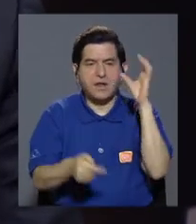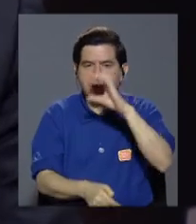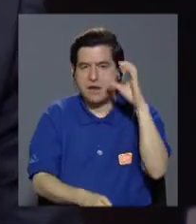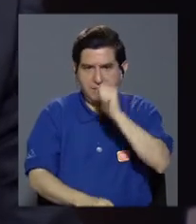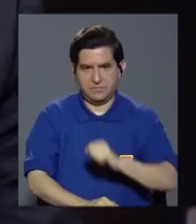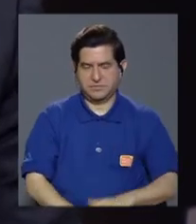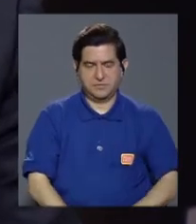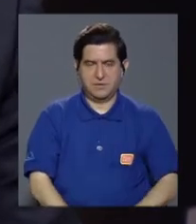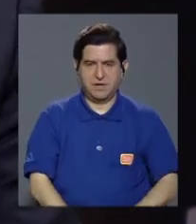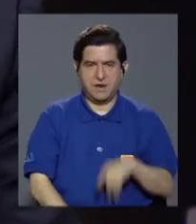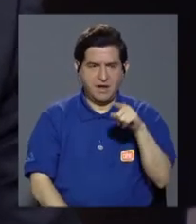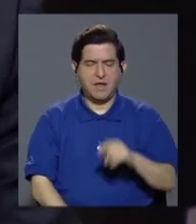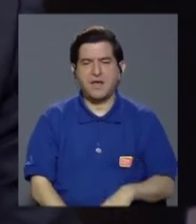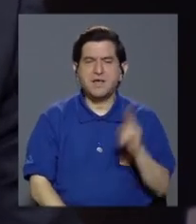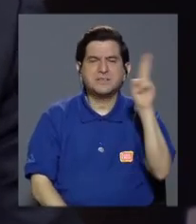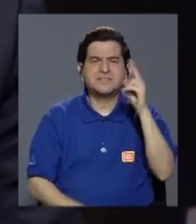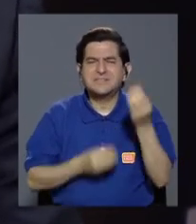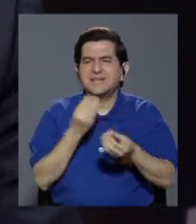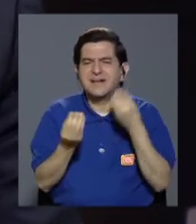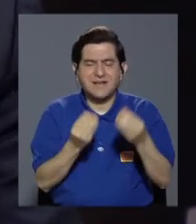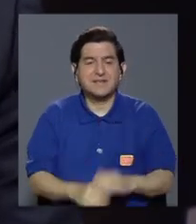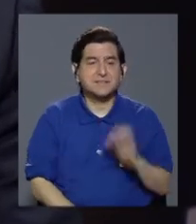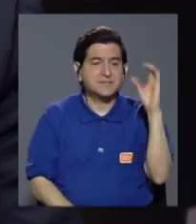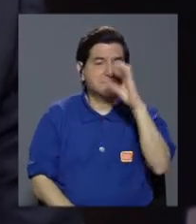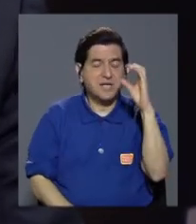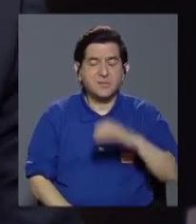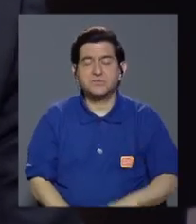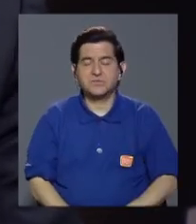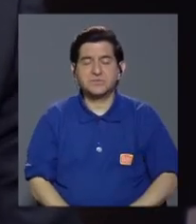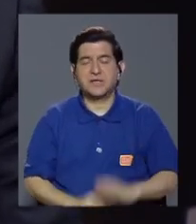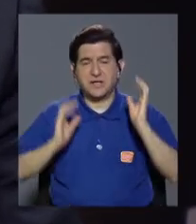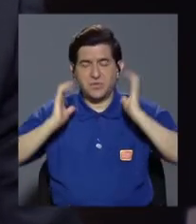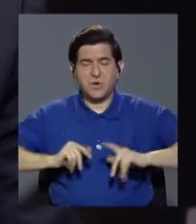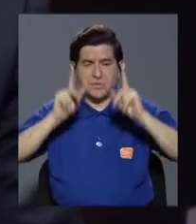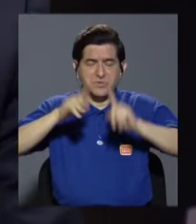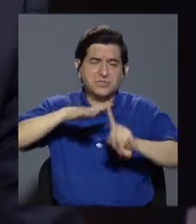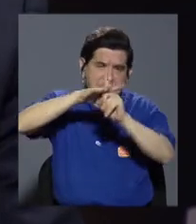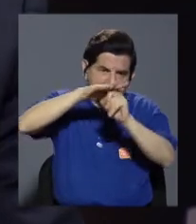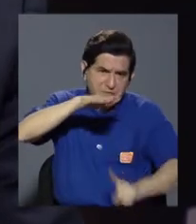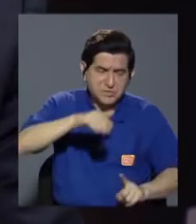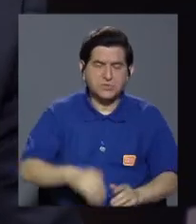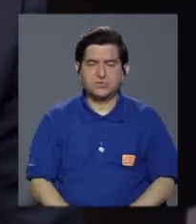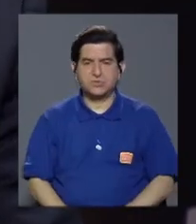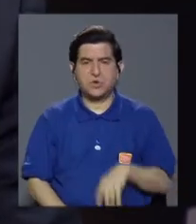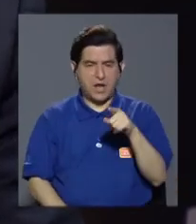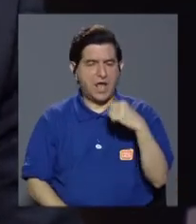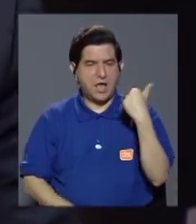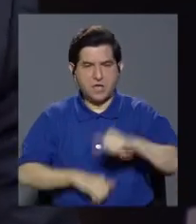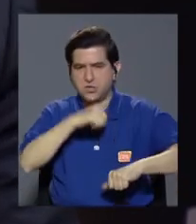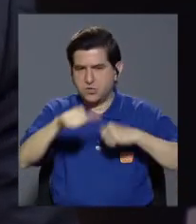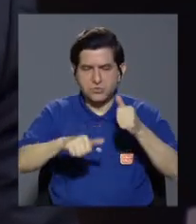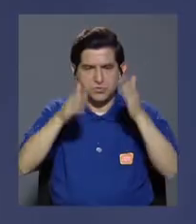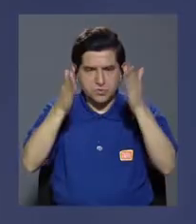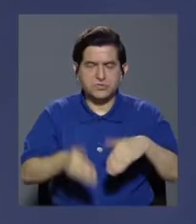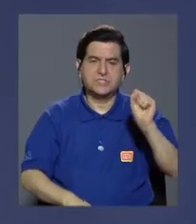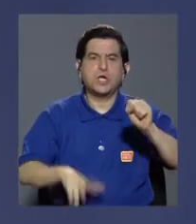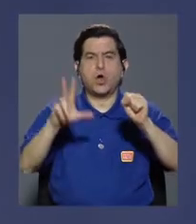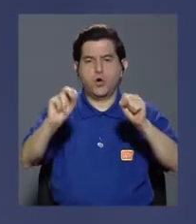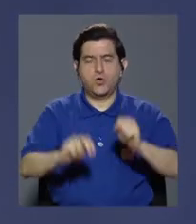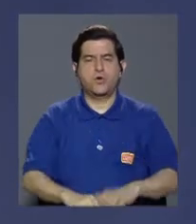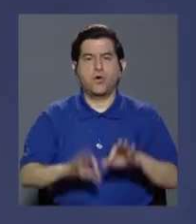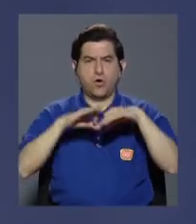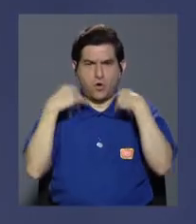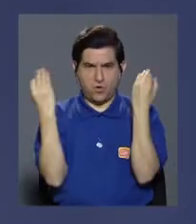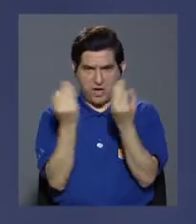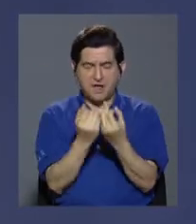entonces esta unidad lo que se van cargas desde ir a buscar los restos de todos los desaparecidos hayan sido combatientes o no efectivamente la